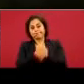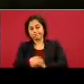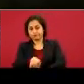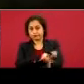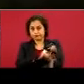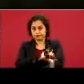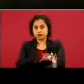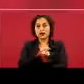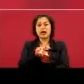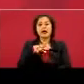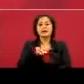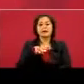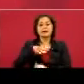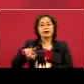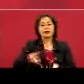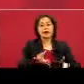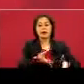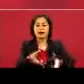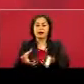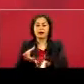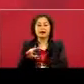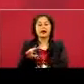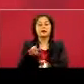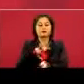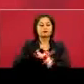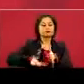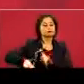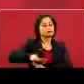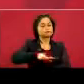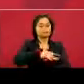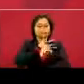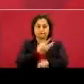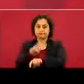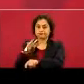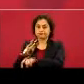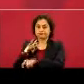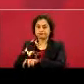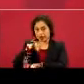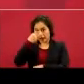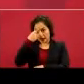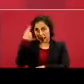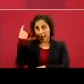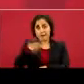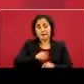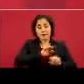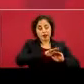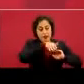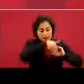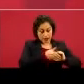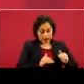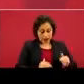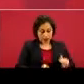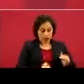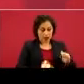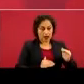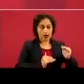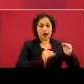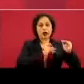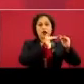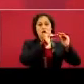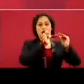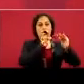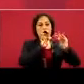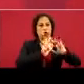ecológico, de modo que se mantengan vacías las presas, los